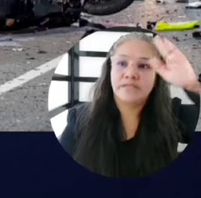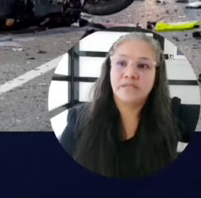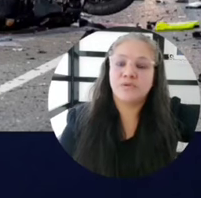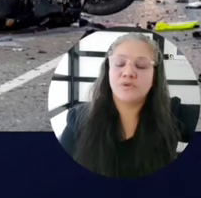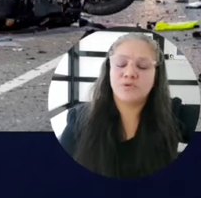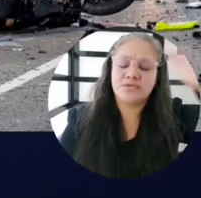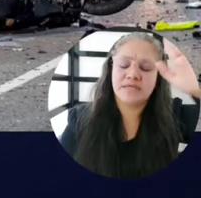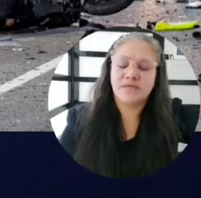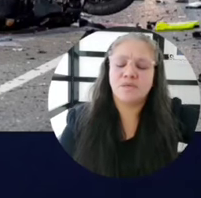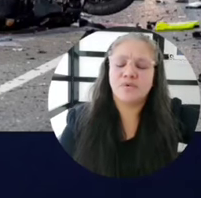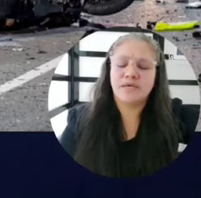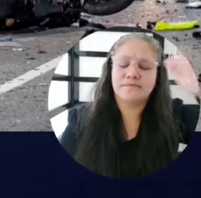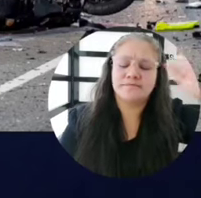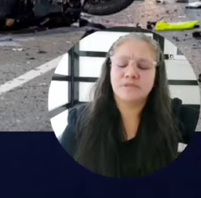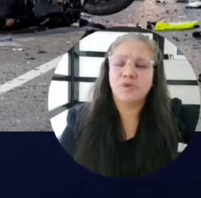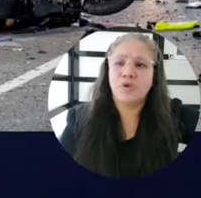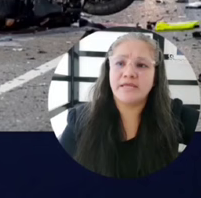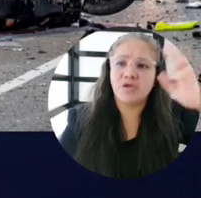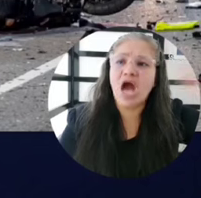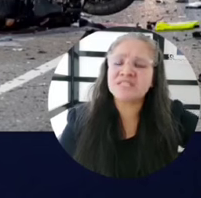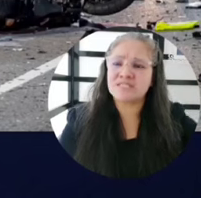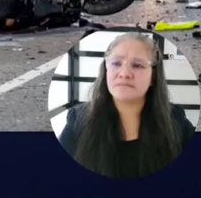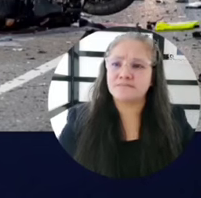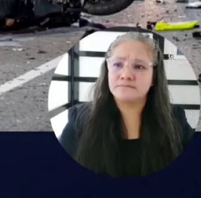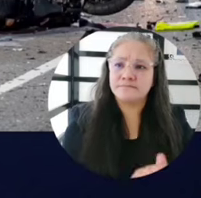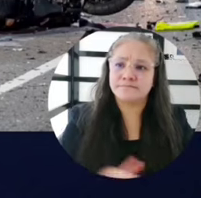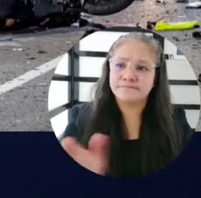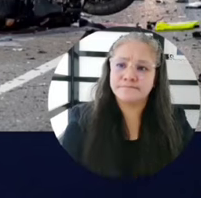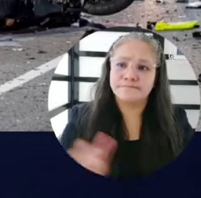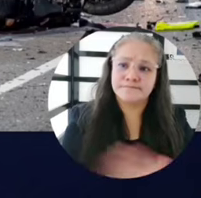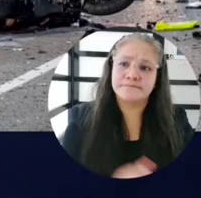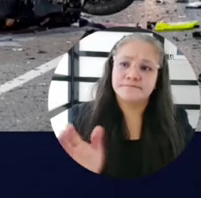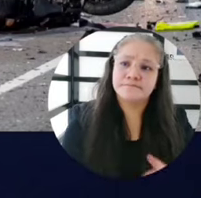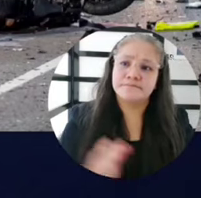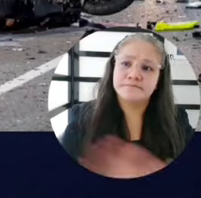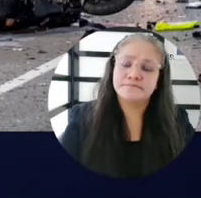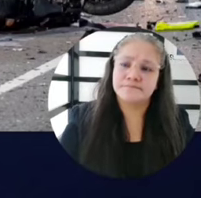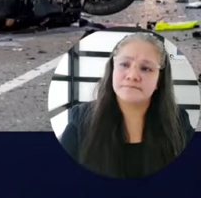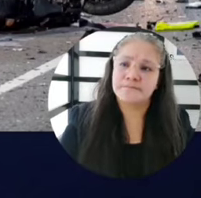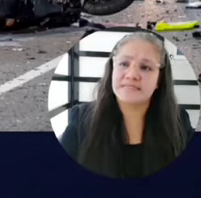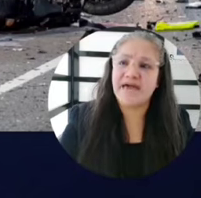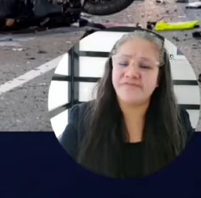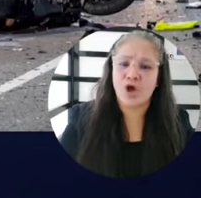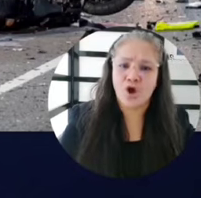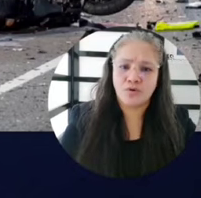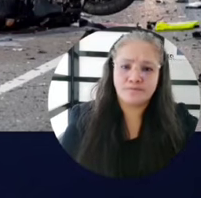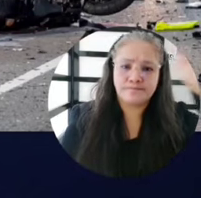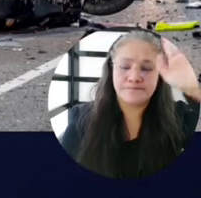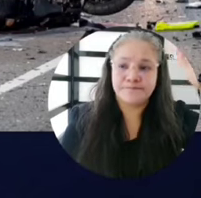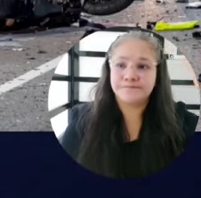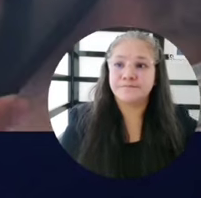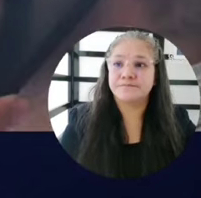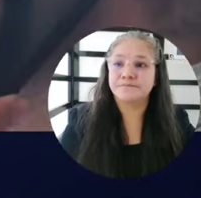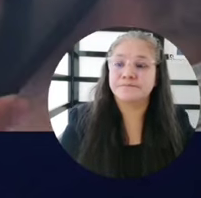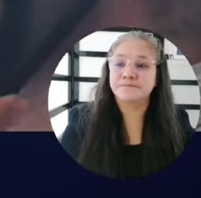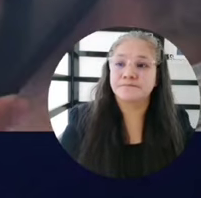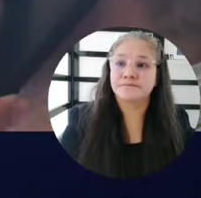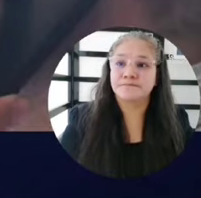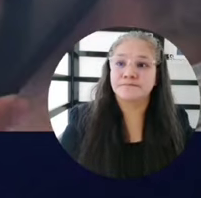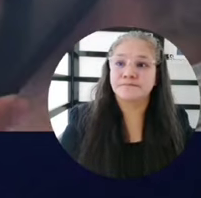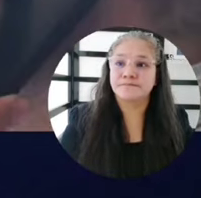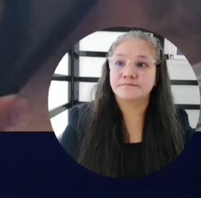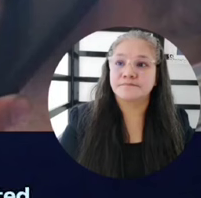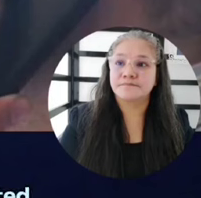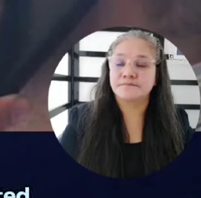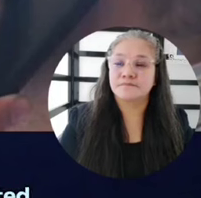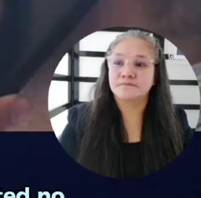quedaba estaba la Biblia al lado, bendito el Señor, intacta la palabra, quedó ahí al lado, y eso fue comentario. Y yo le dije por el